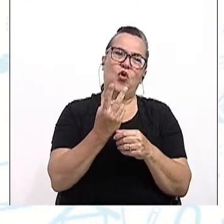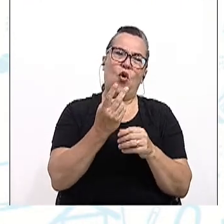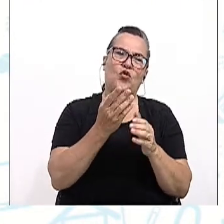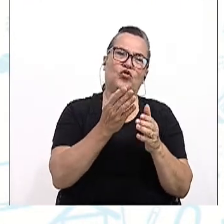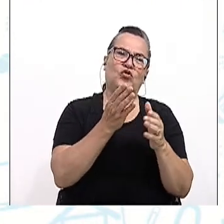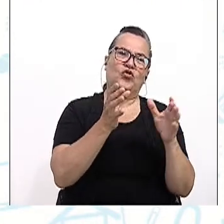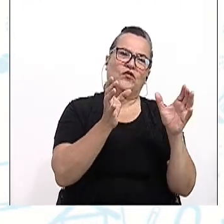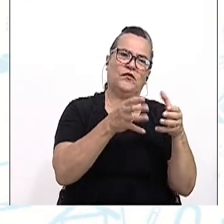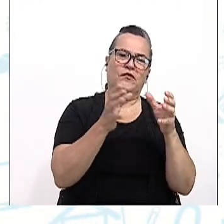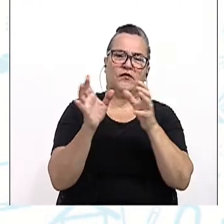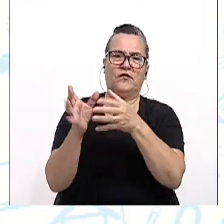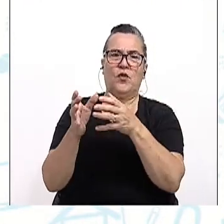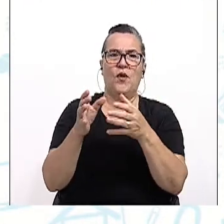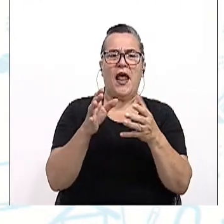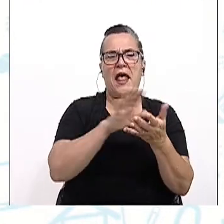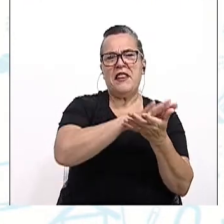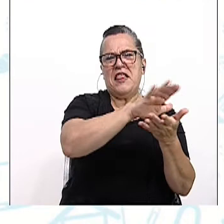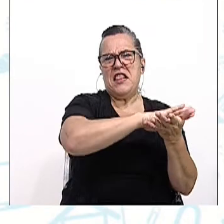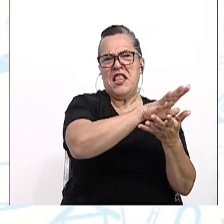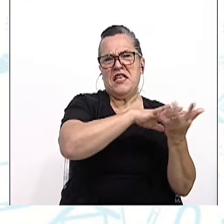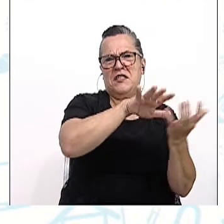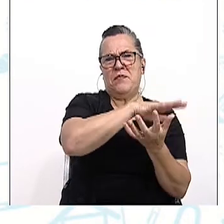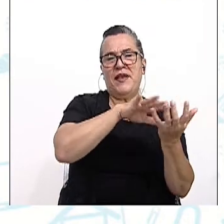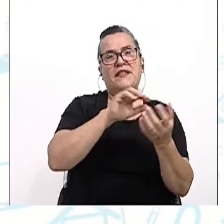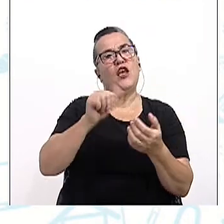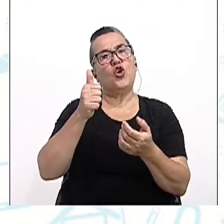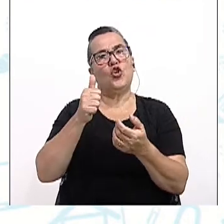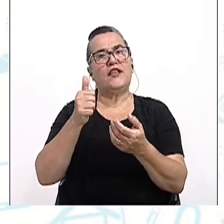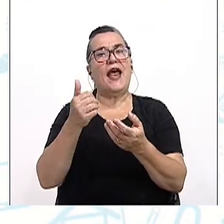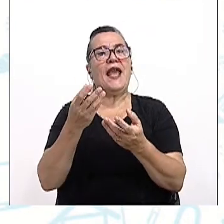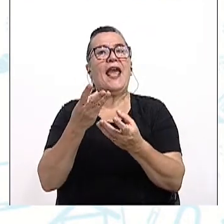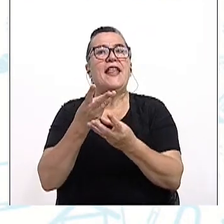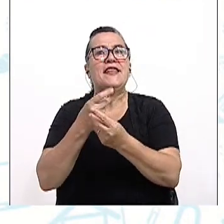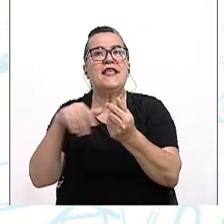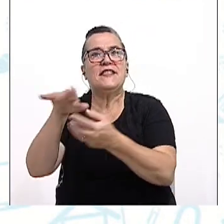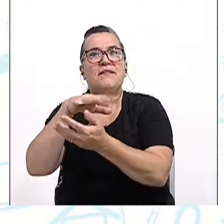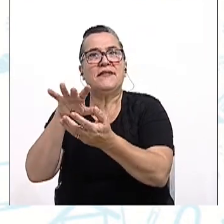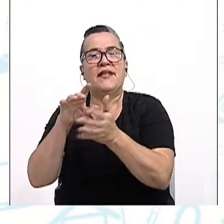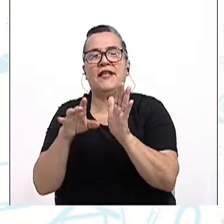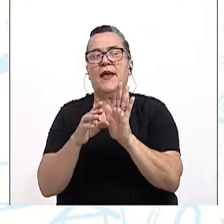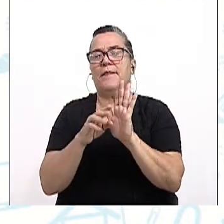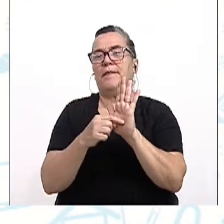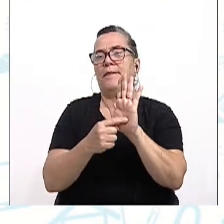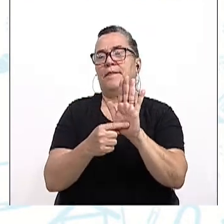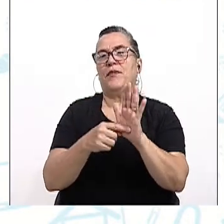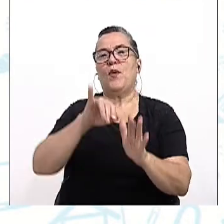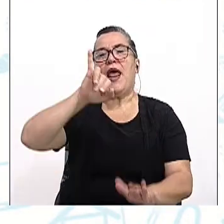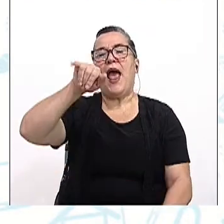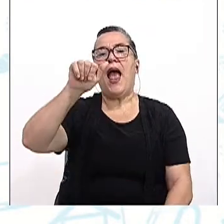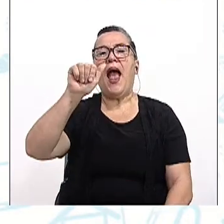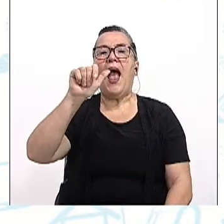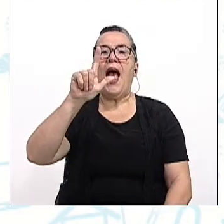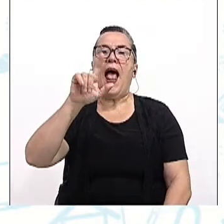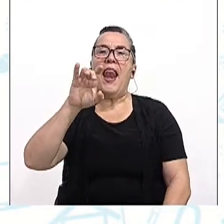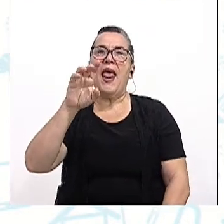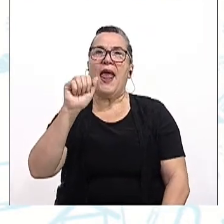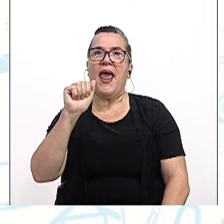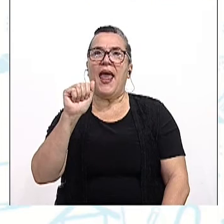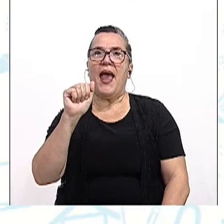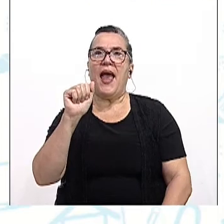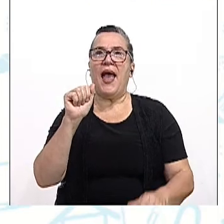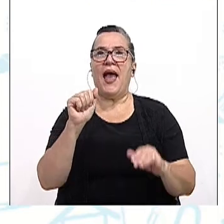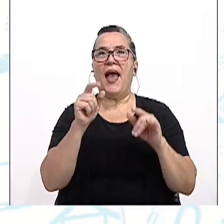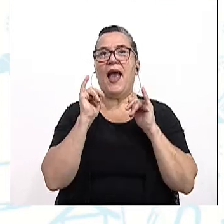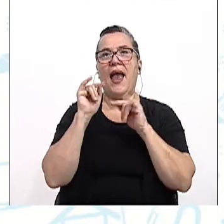una fase dispersa y una fase dispersante. Estoy ilustrando con una deliciosa jalea. Ahí hay una ilustración de una